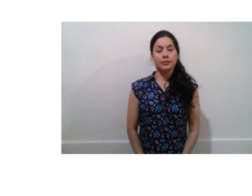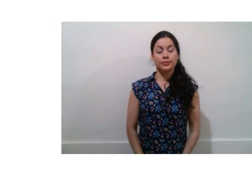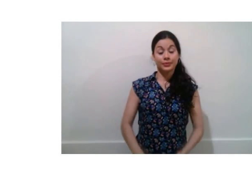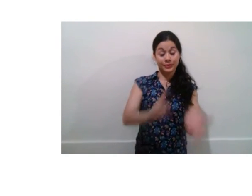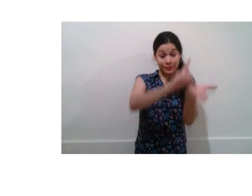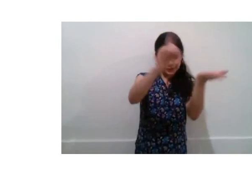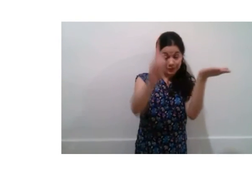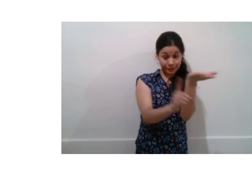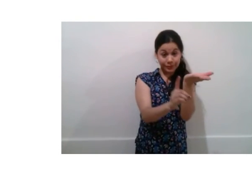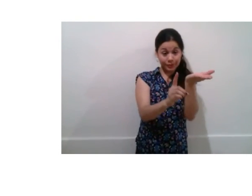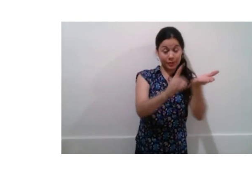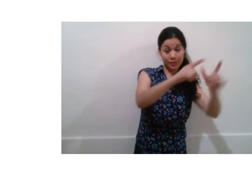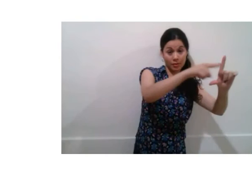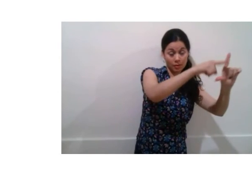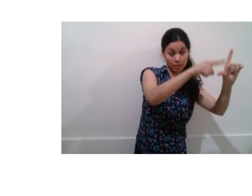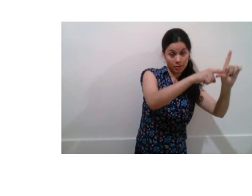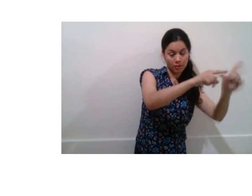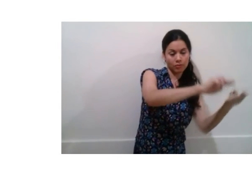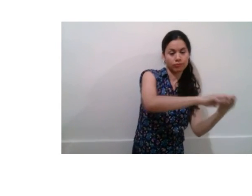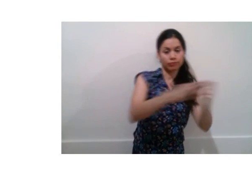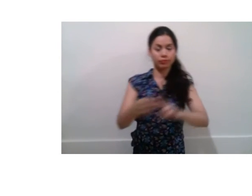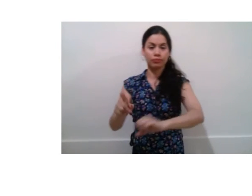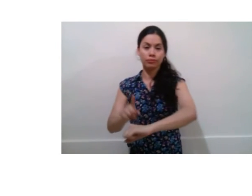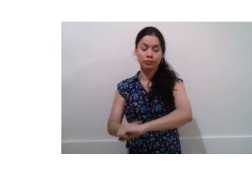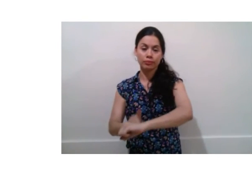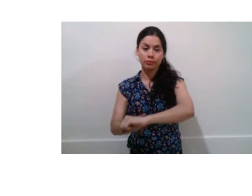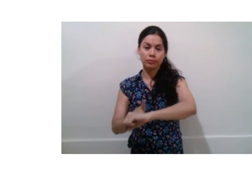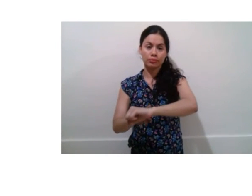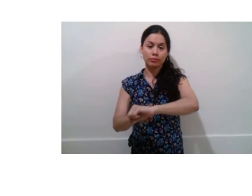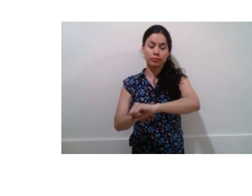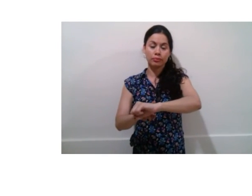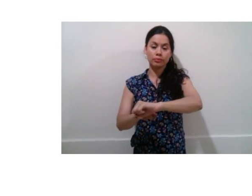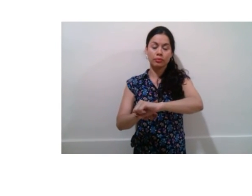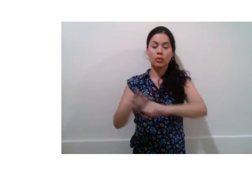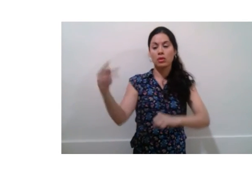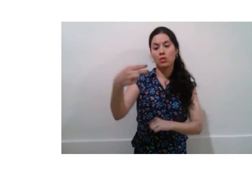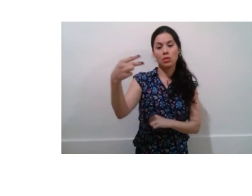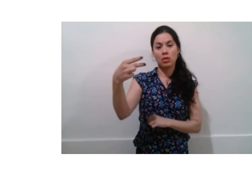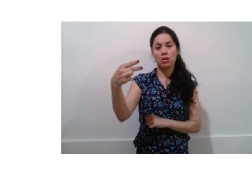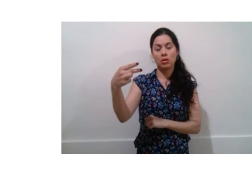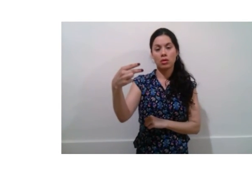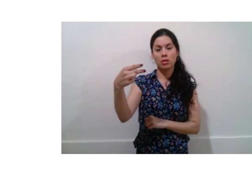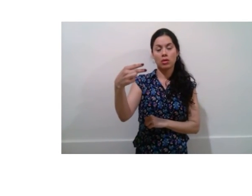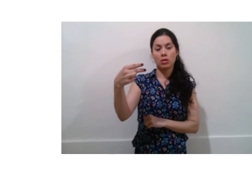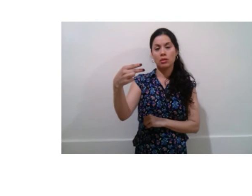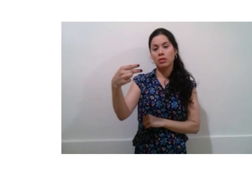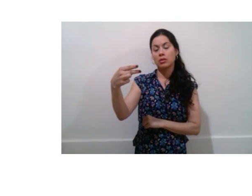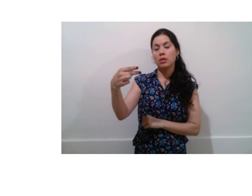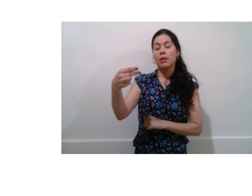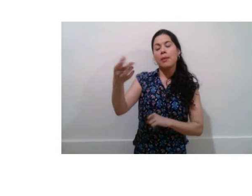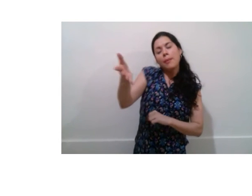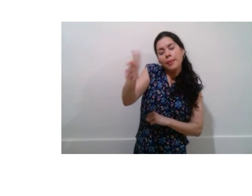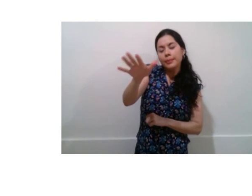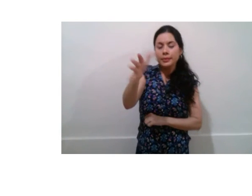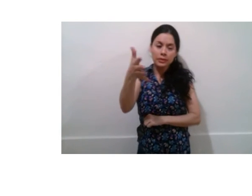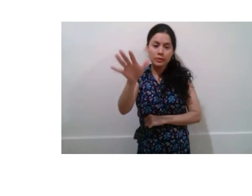la derivada del ángulo respecto al tiempo es igual a más